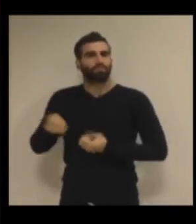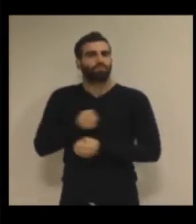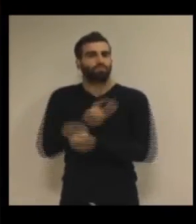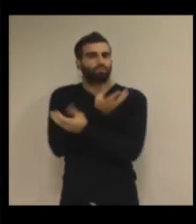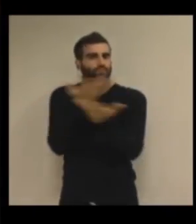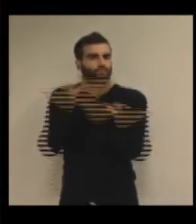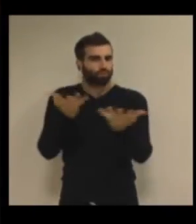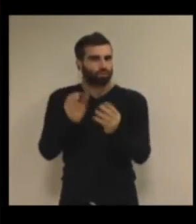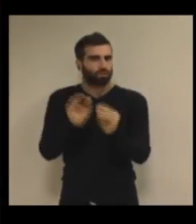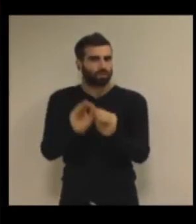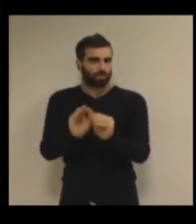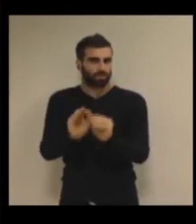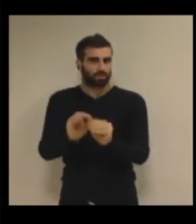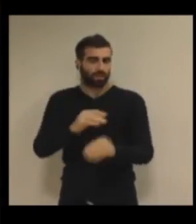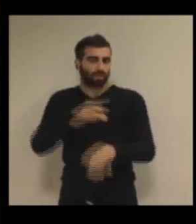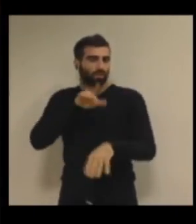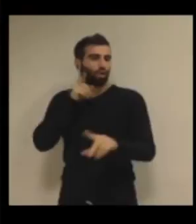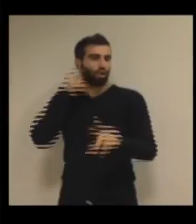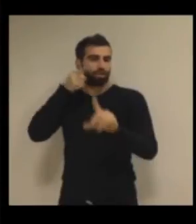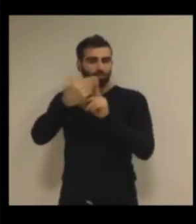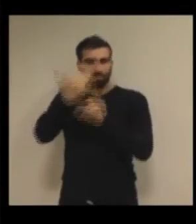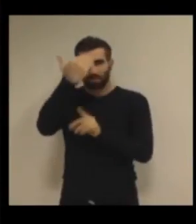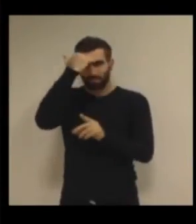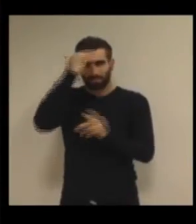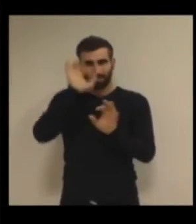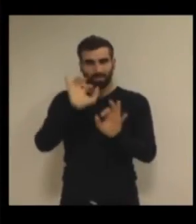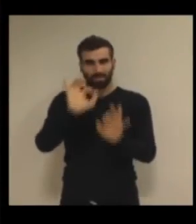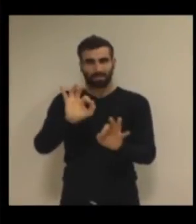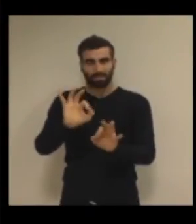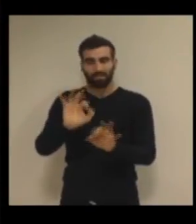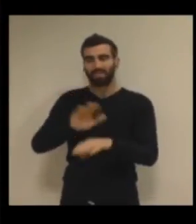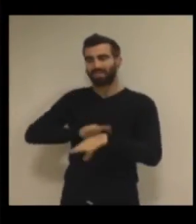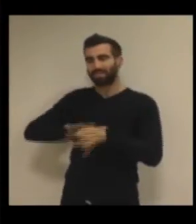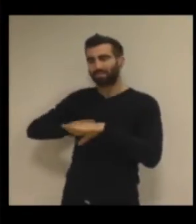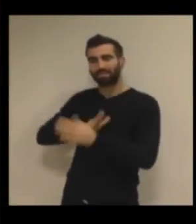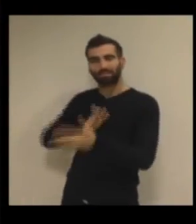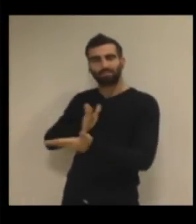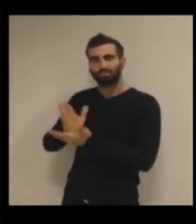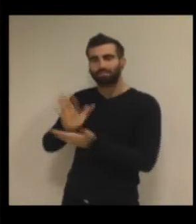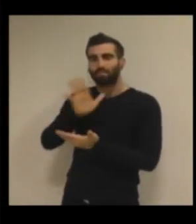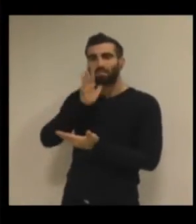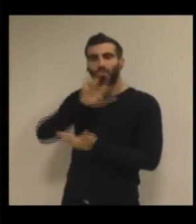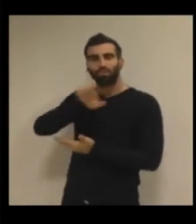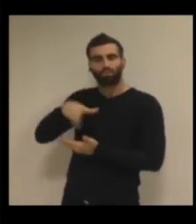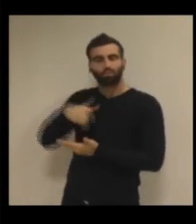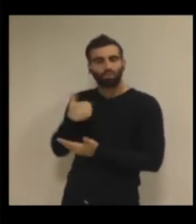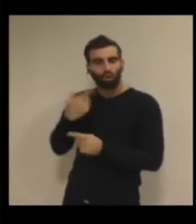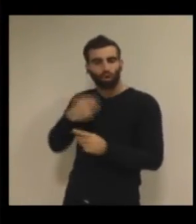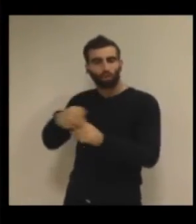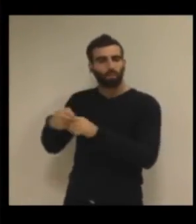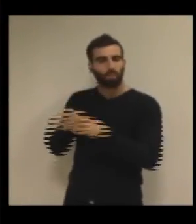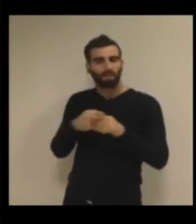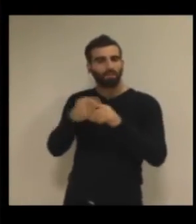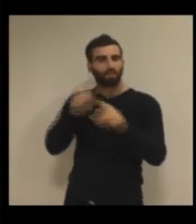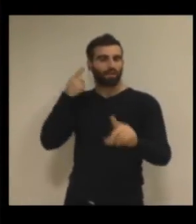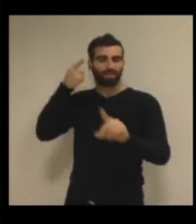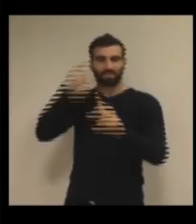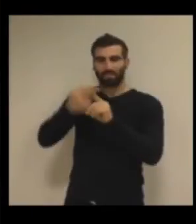debiera ser una prioridad, ¿no? Perdona que te interrumpa, pero en parte compartimos a lo mejor un poco esa obsesión en la que